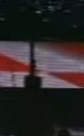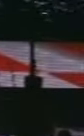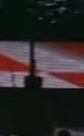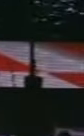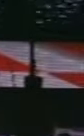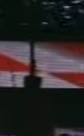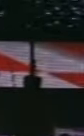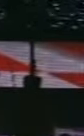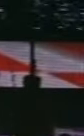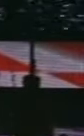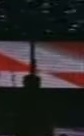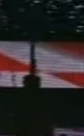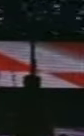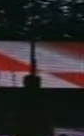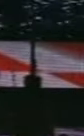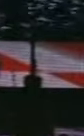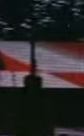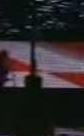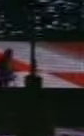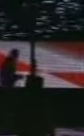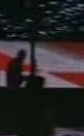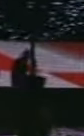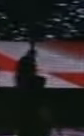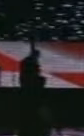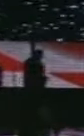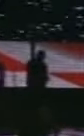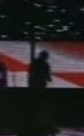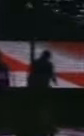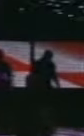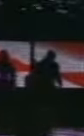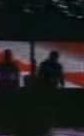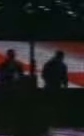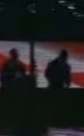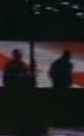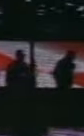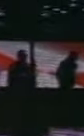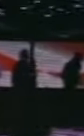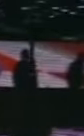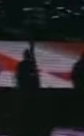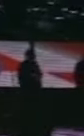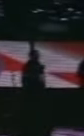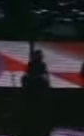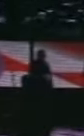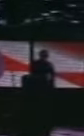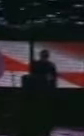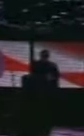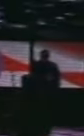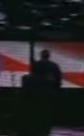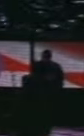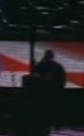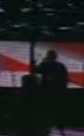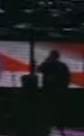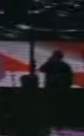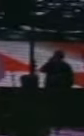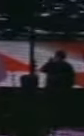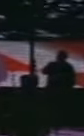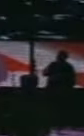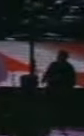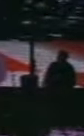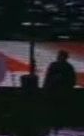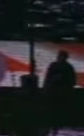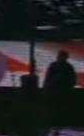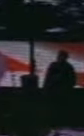para llegar hasta allí todavía tenemos muchos concursos que compartir con ustedes, fundamentalmente los de Murgas en esta semana, y a partir de